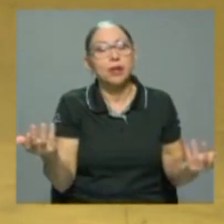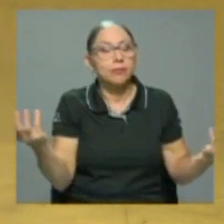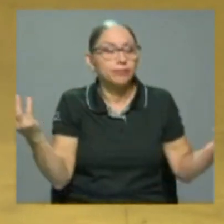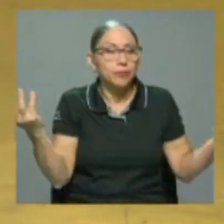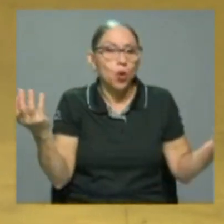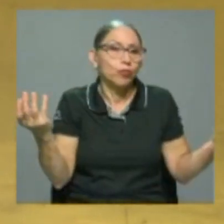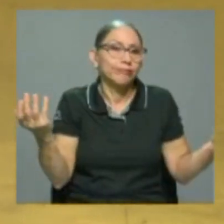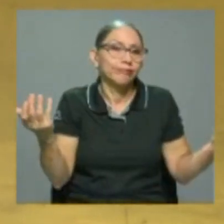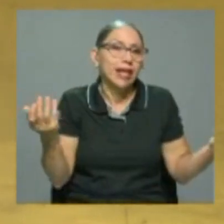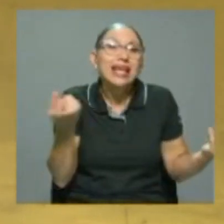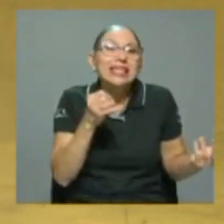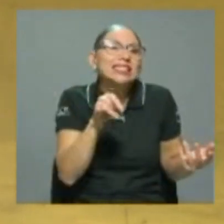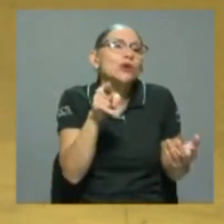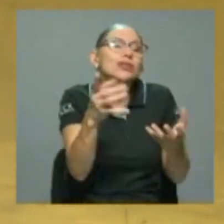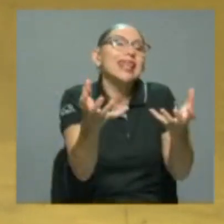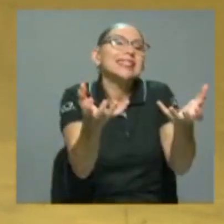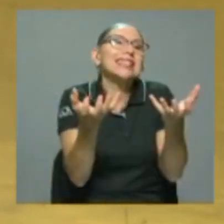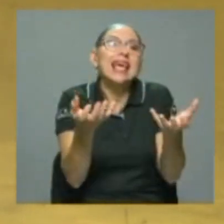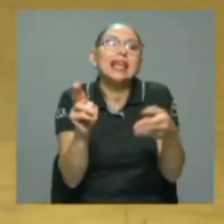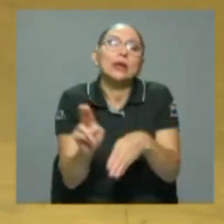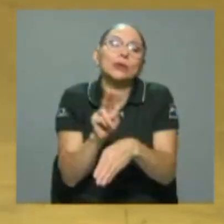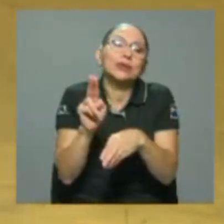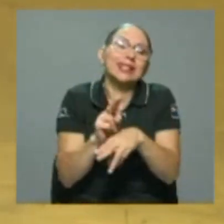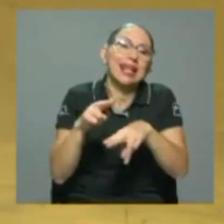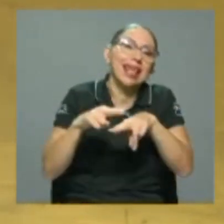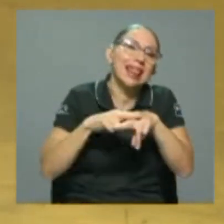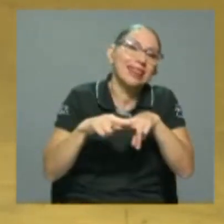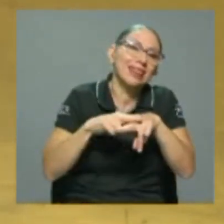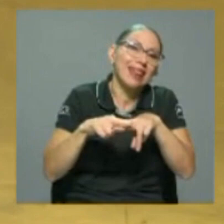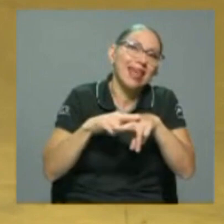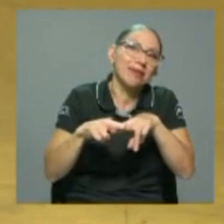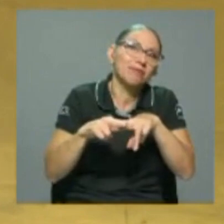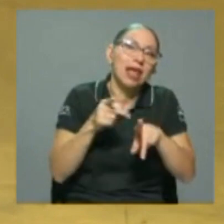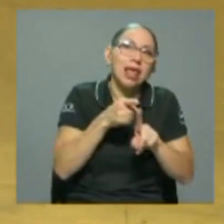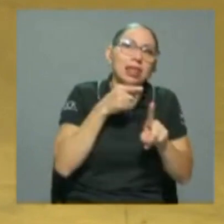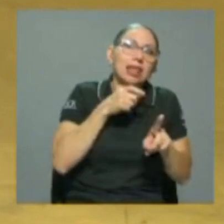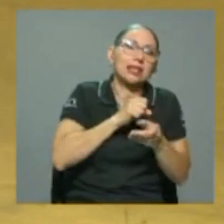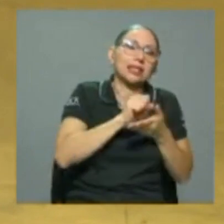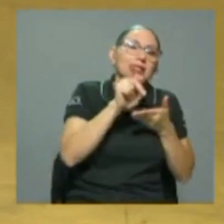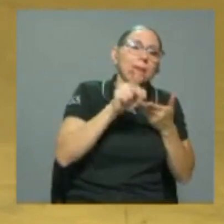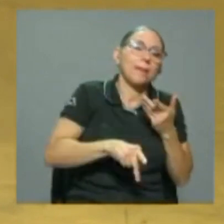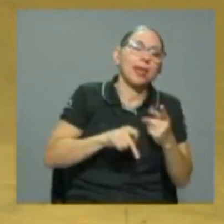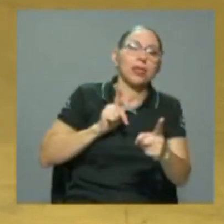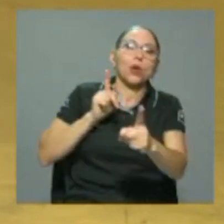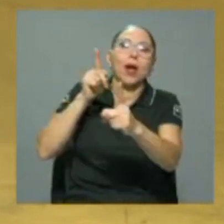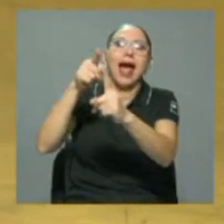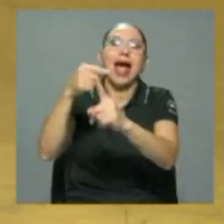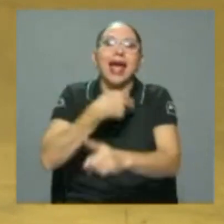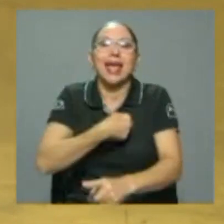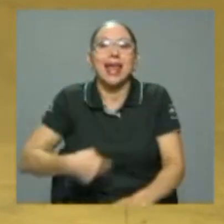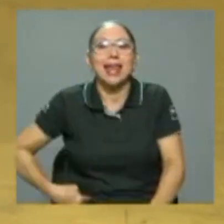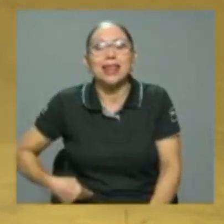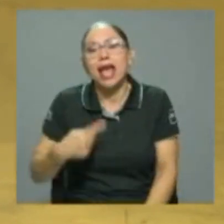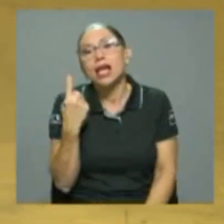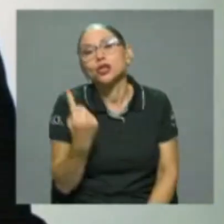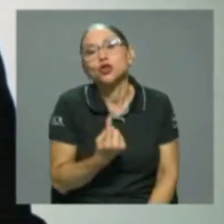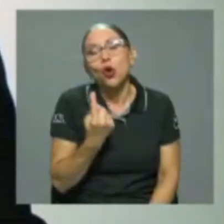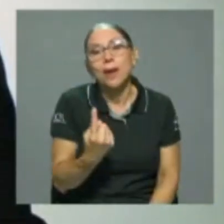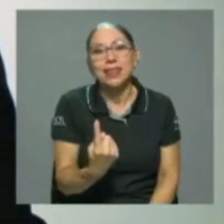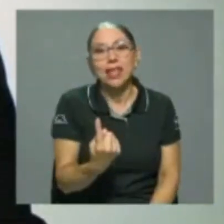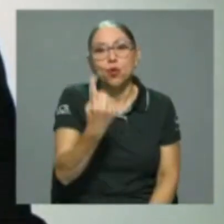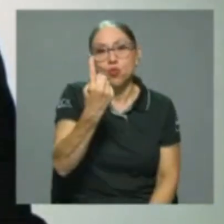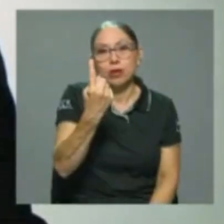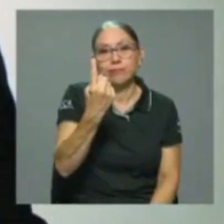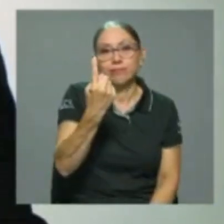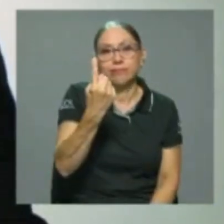o si ustedes quieren ir en tren entre San Pedro de Montes de Oca y Heredia, solo hay una, no